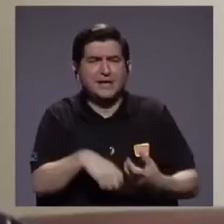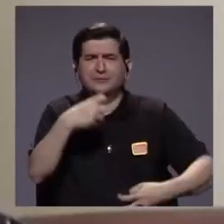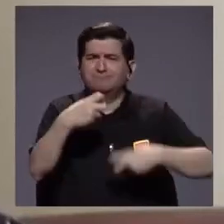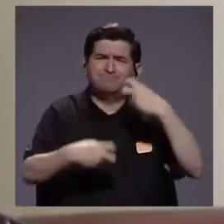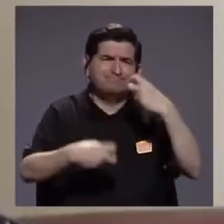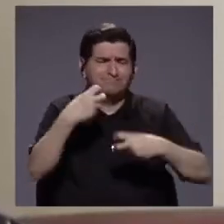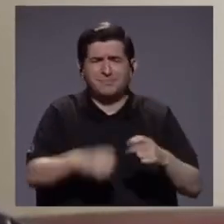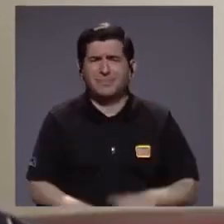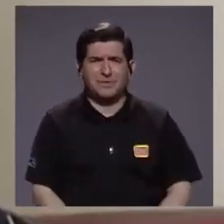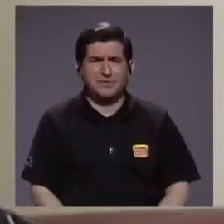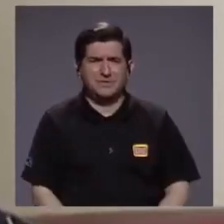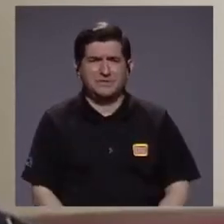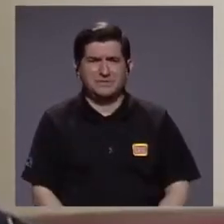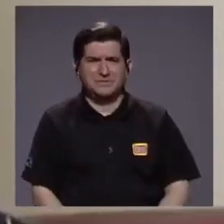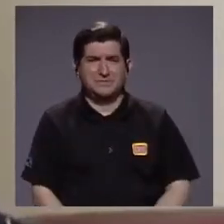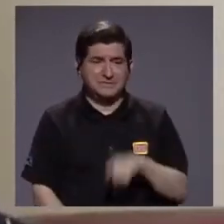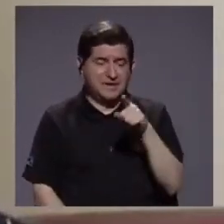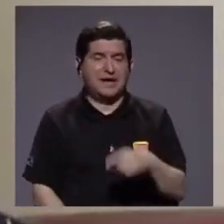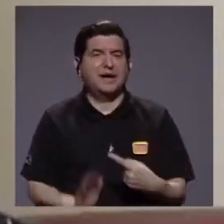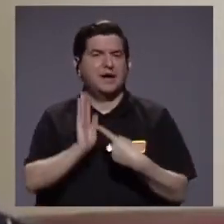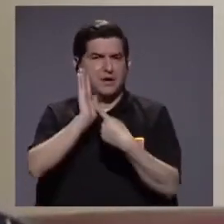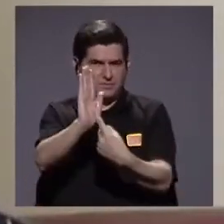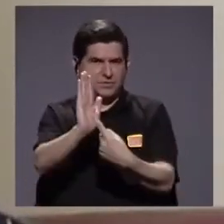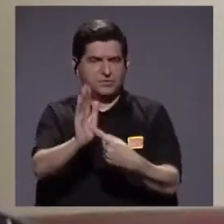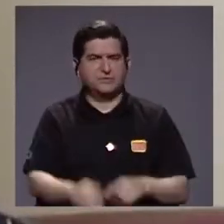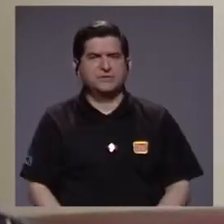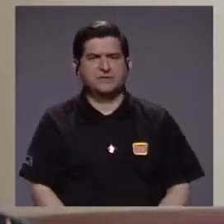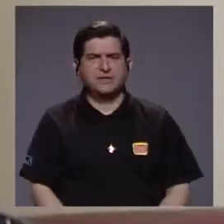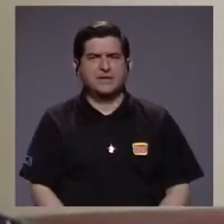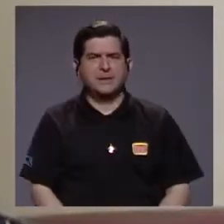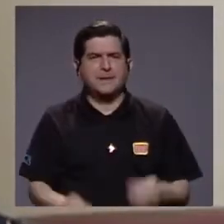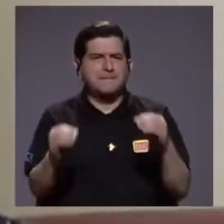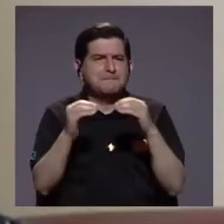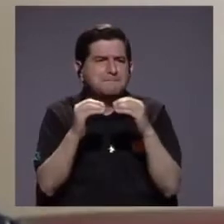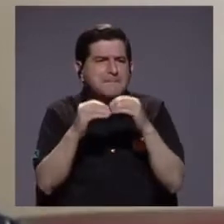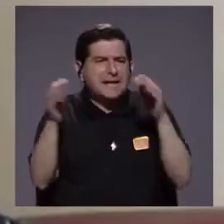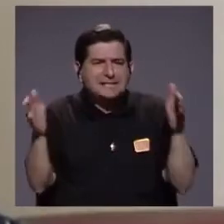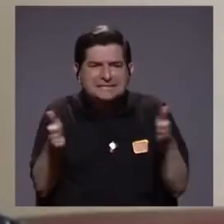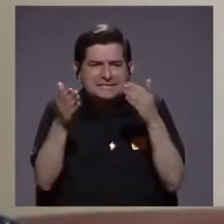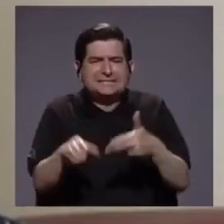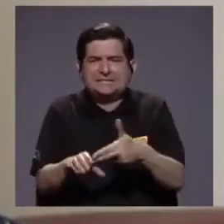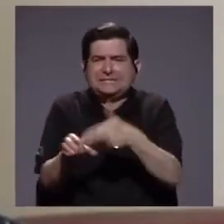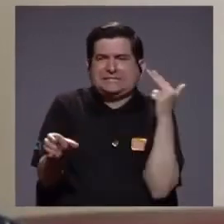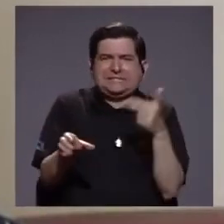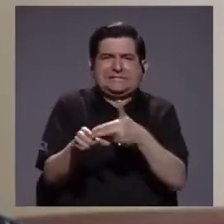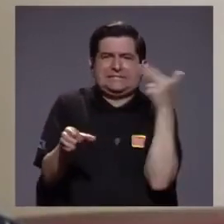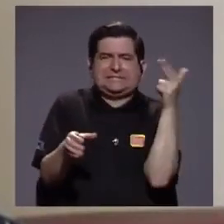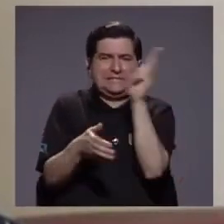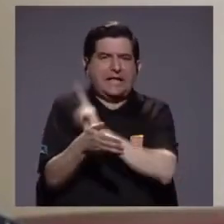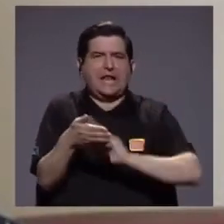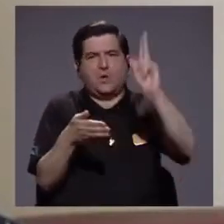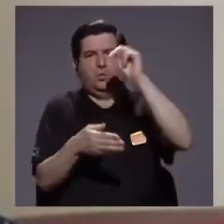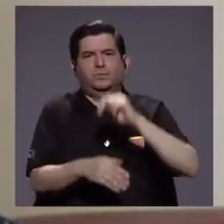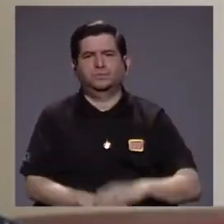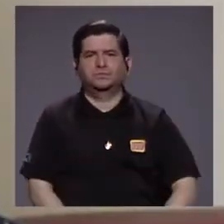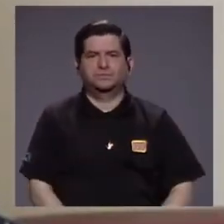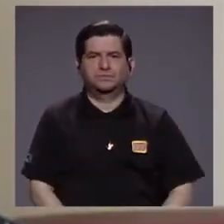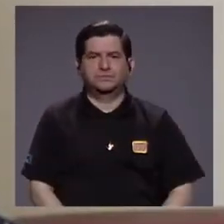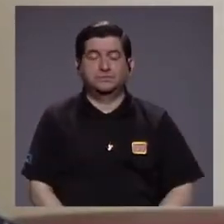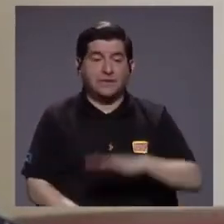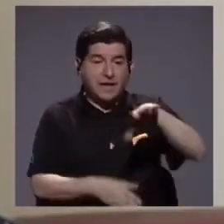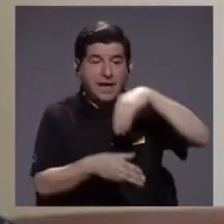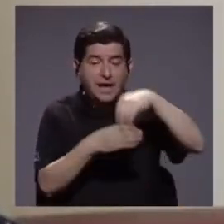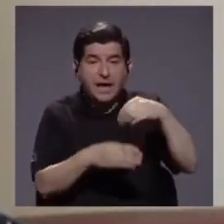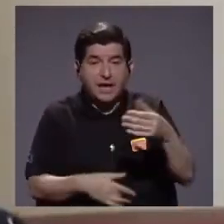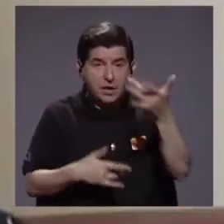problema que se ha expuesto como uno de los que más fomentan la deserción universitaria. En el contexto